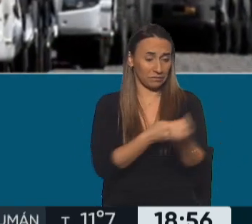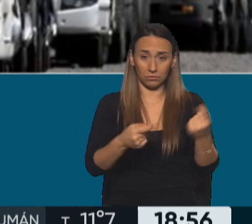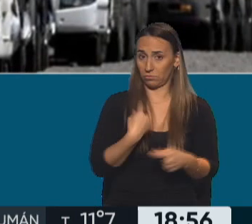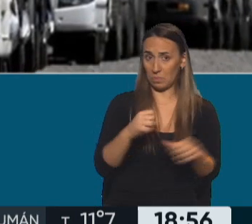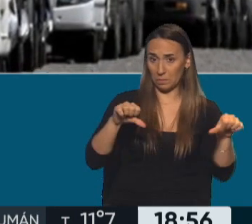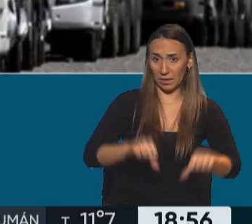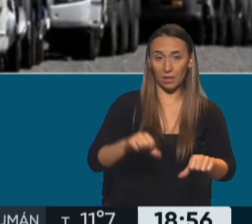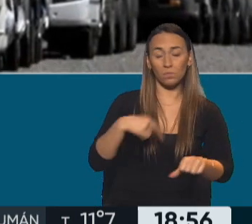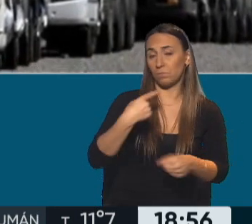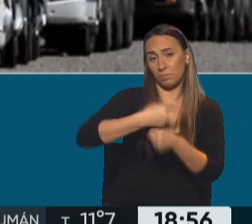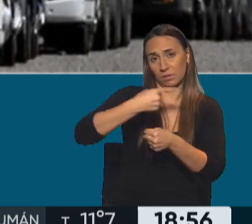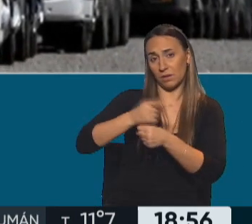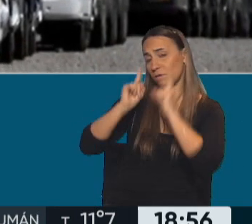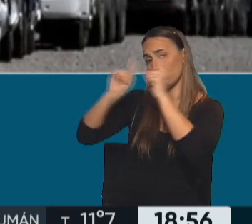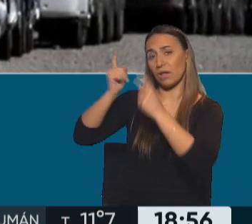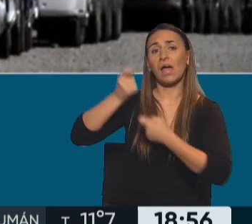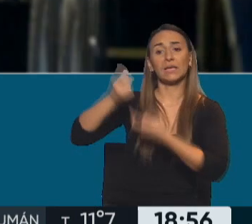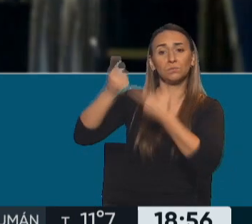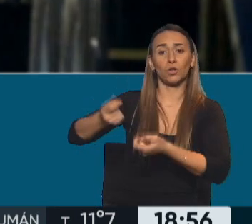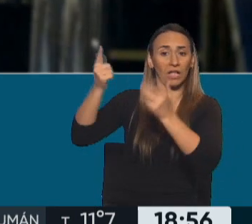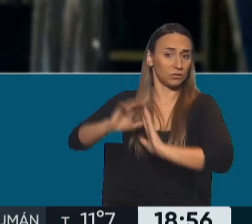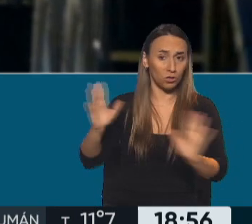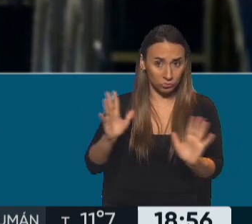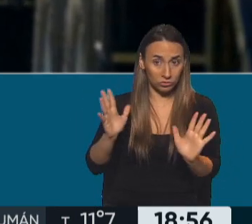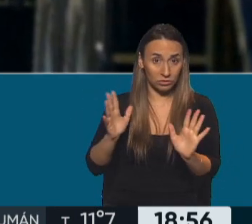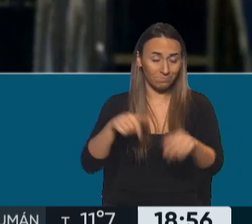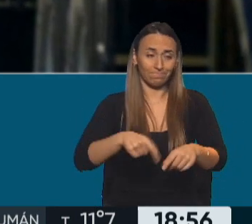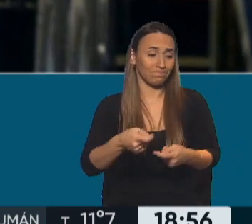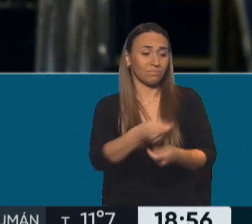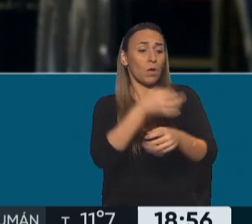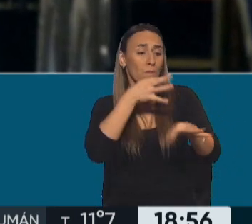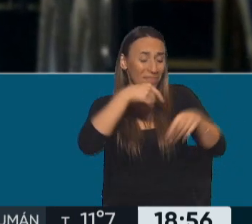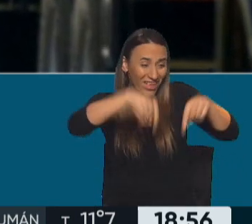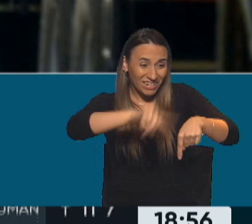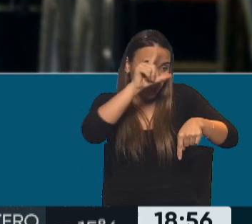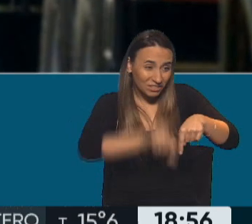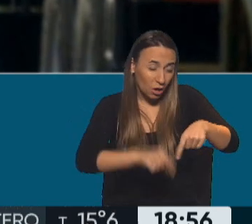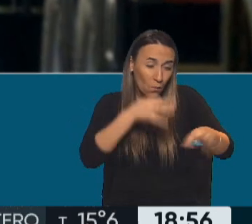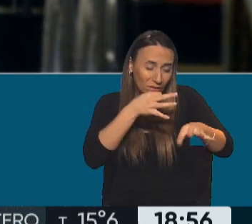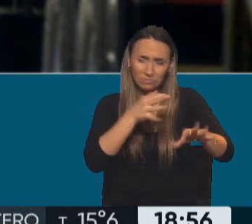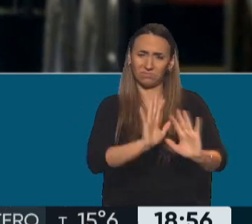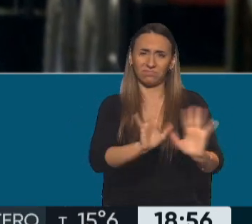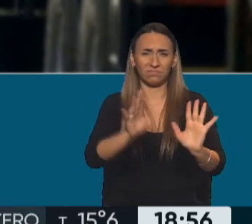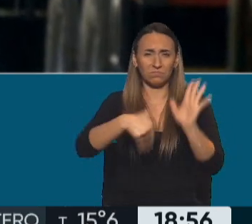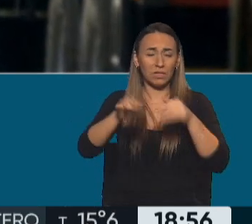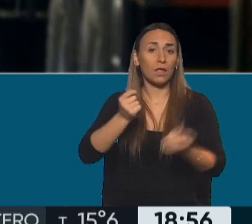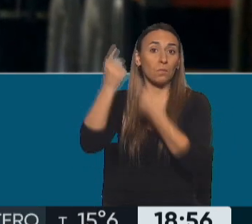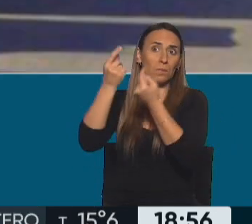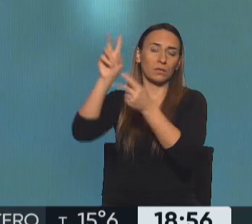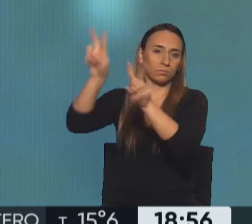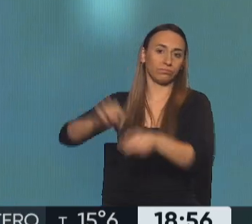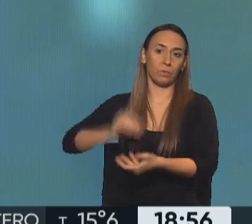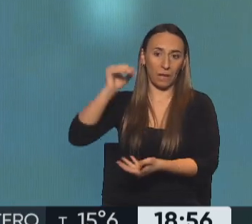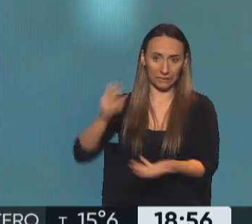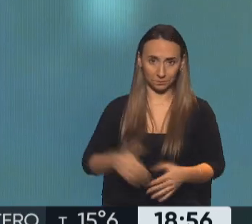es la exportación. Claro. Hay falta de oferta entonces y, por supuesto, alarma en las diversas provincias, sobre todo las del norte. Veamos